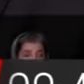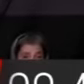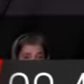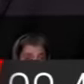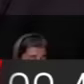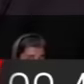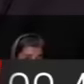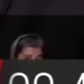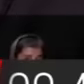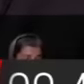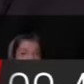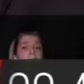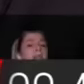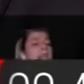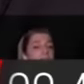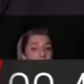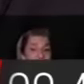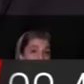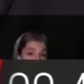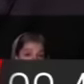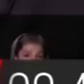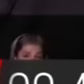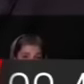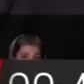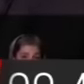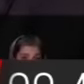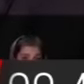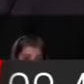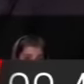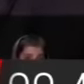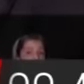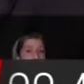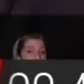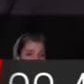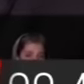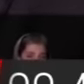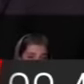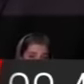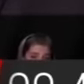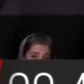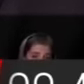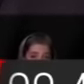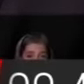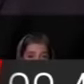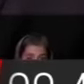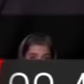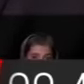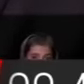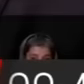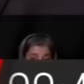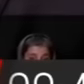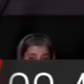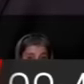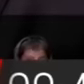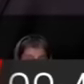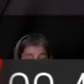tiene independencia en materia de financiamiento, por lo tanto queda muy condicionado lo que ustedes hacen. Y claramente lo que nosotros proponemos es que el que